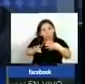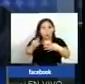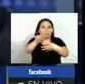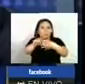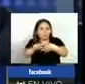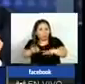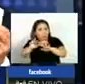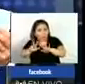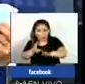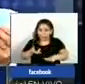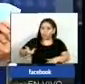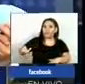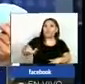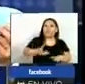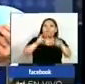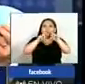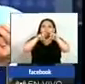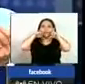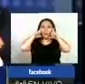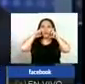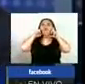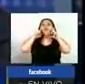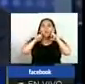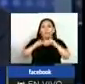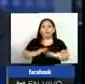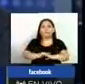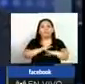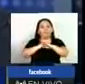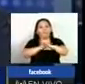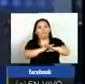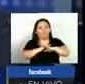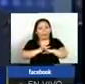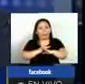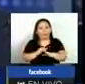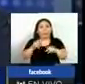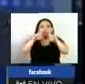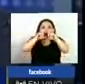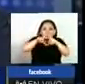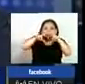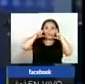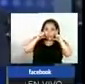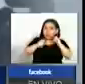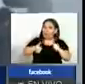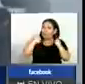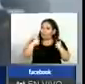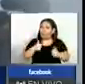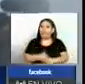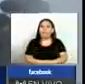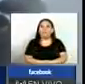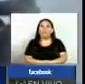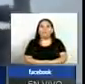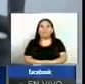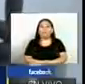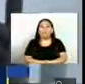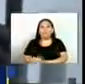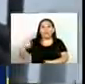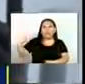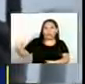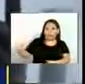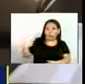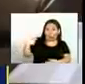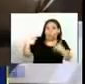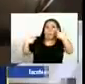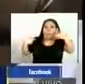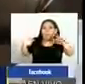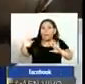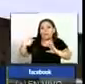máscaras todos nosotros este brote realmente se detendría quiero decir que las máscaras realmente funcionan si bien una vacuna profesional